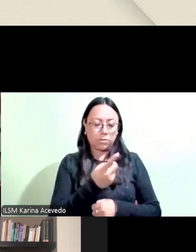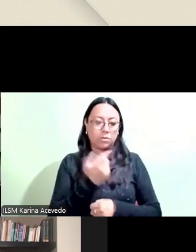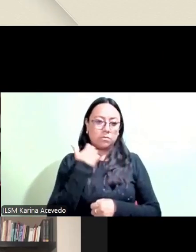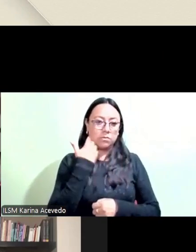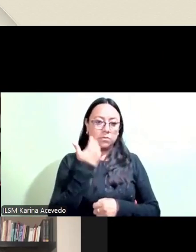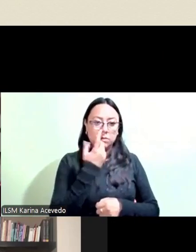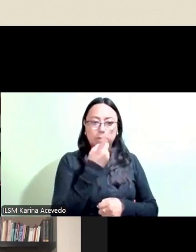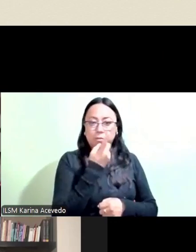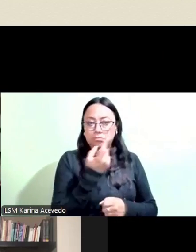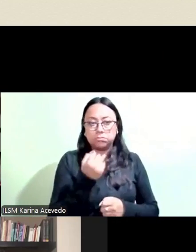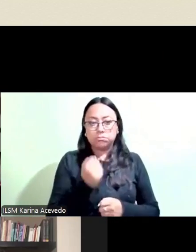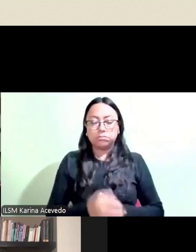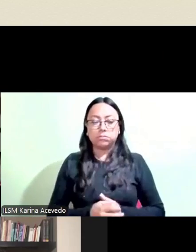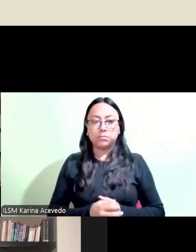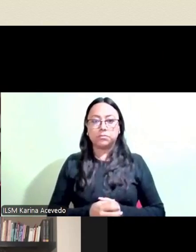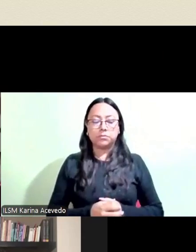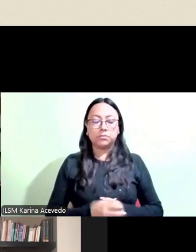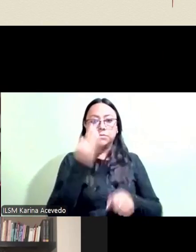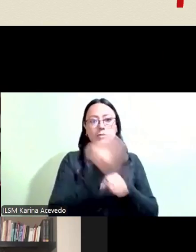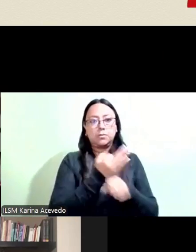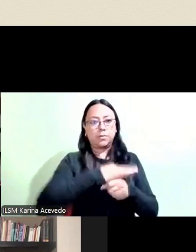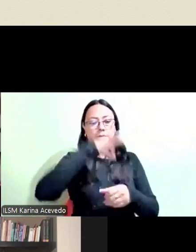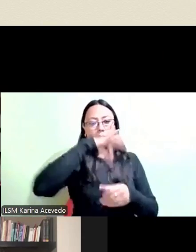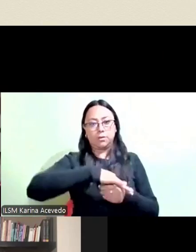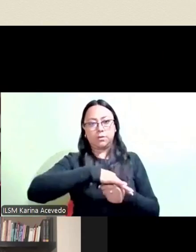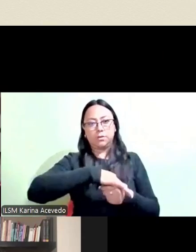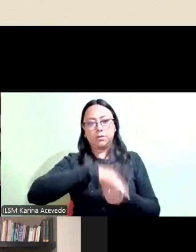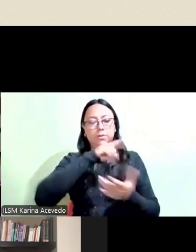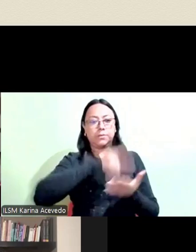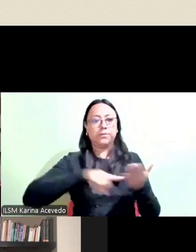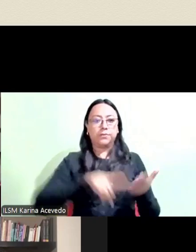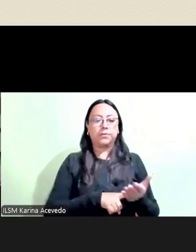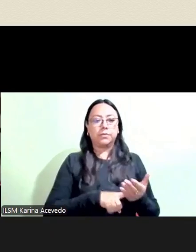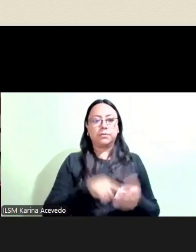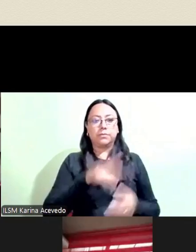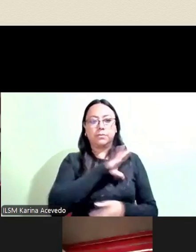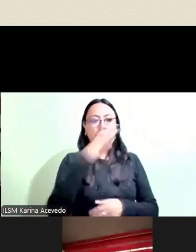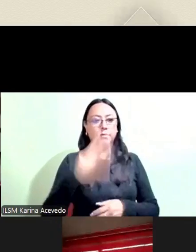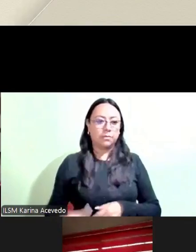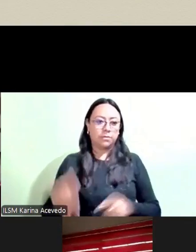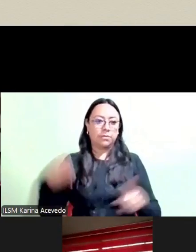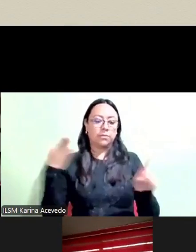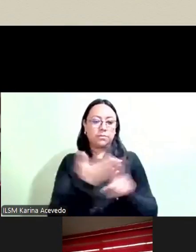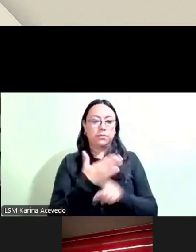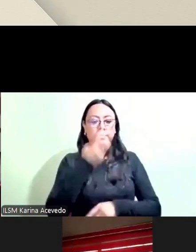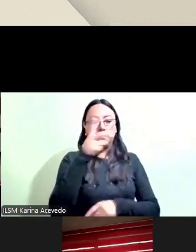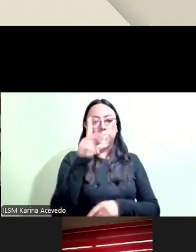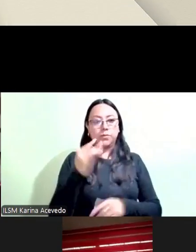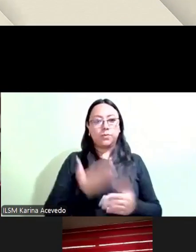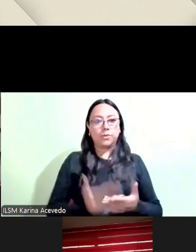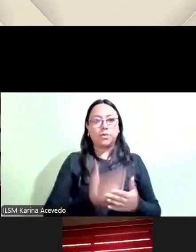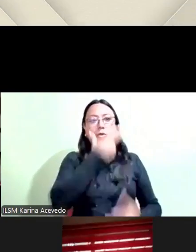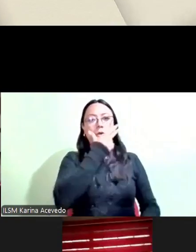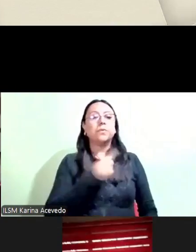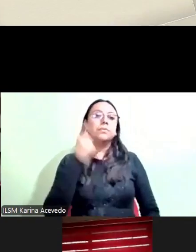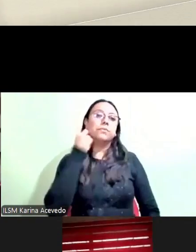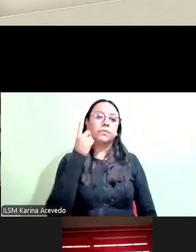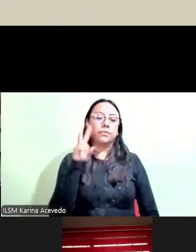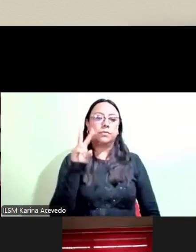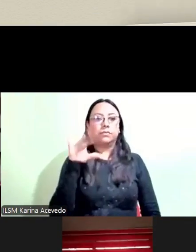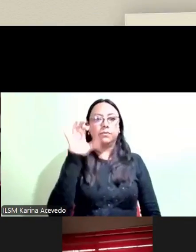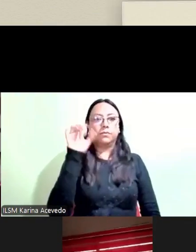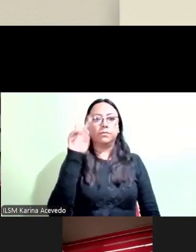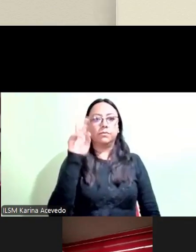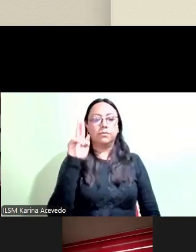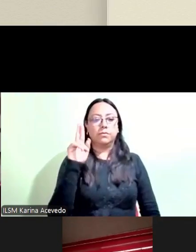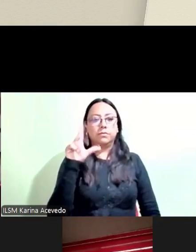Se procede a votar en lo general y en lo particular el presente dictamen. Diputado Víctor Hugo Lobo Román. Víctor